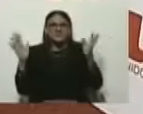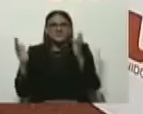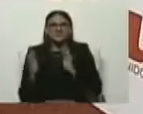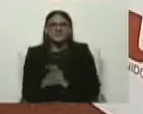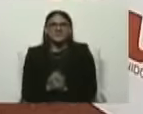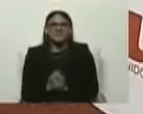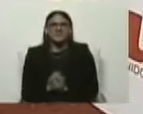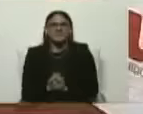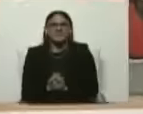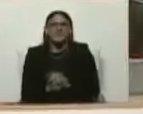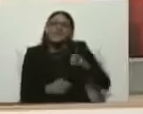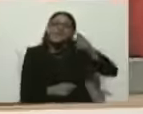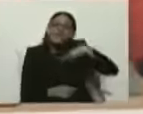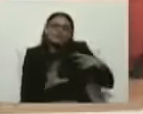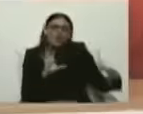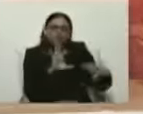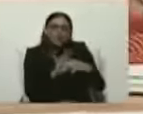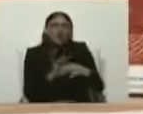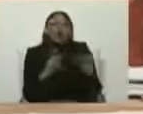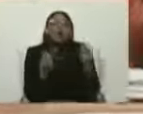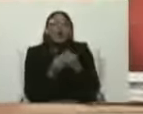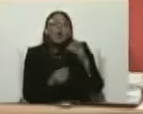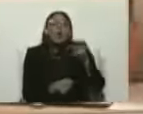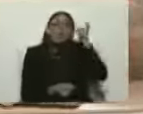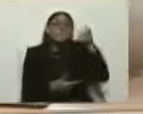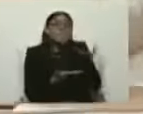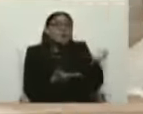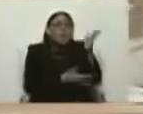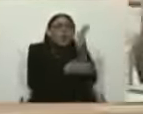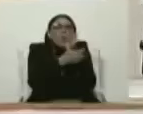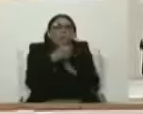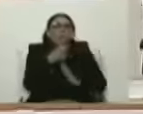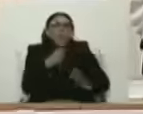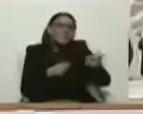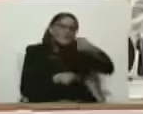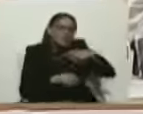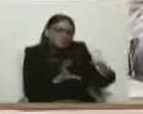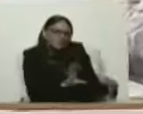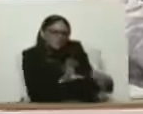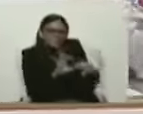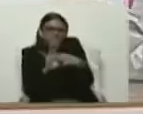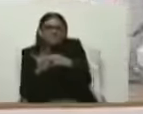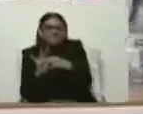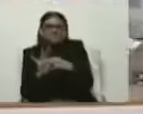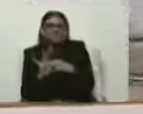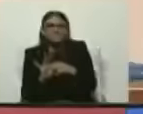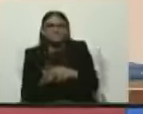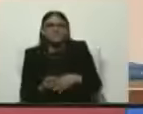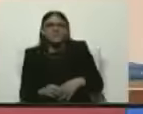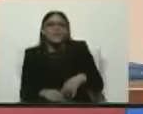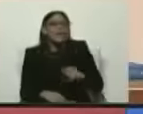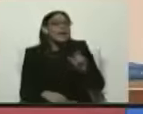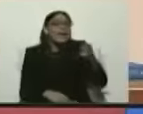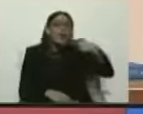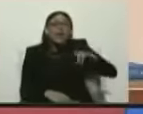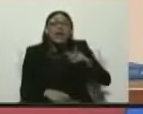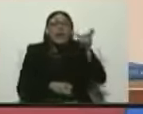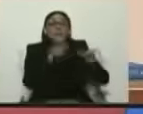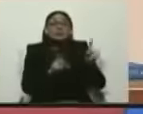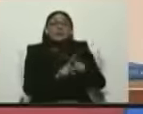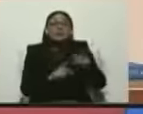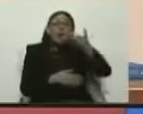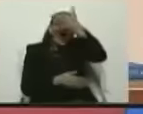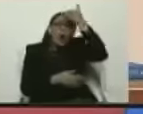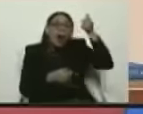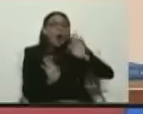Y sobre todo con el pueblo más humilde, sobre todo con el pueblo más humilde. Los que nunca han recibido nada de nadie,